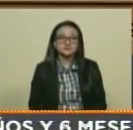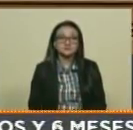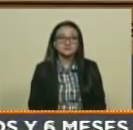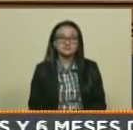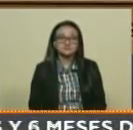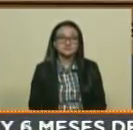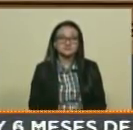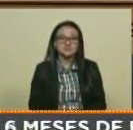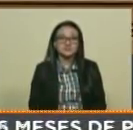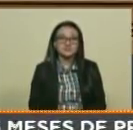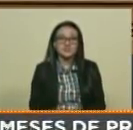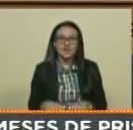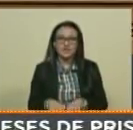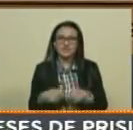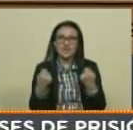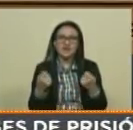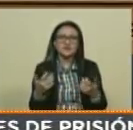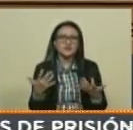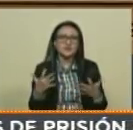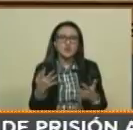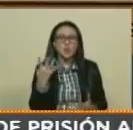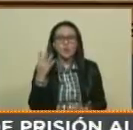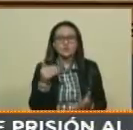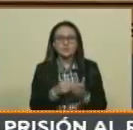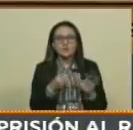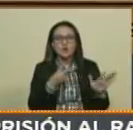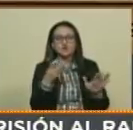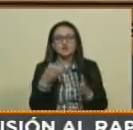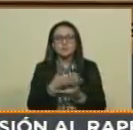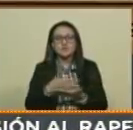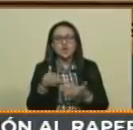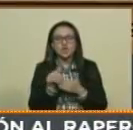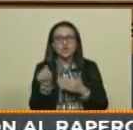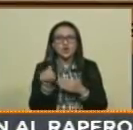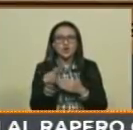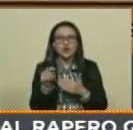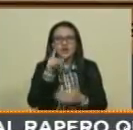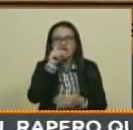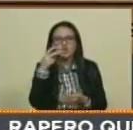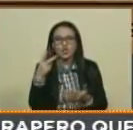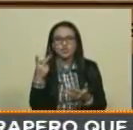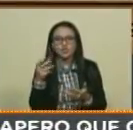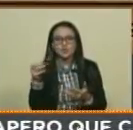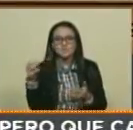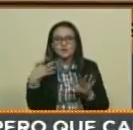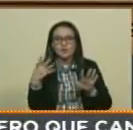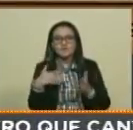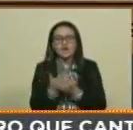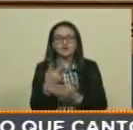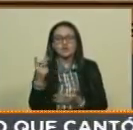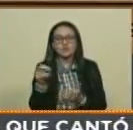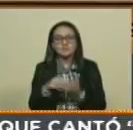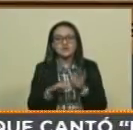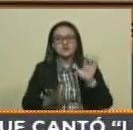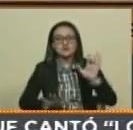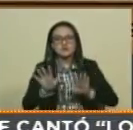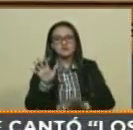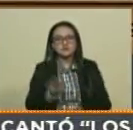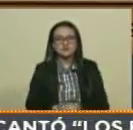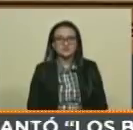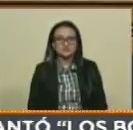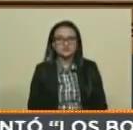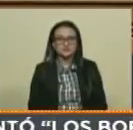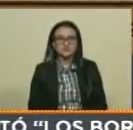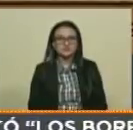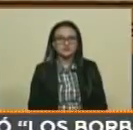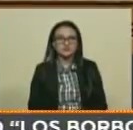El daño patrimonial se puede estimar en 4.800 millones de dólares entre el año 2009 y 2015. El daño se